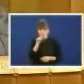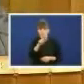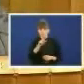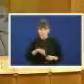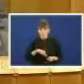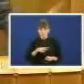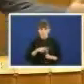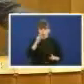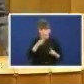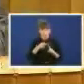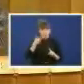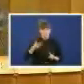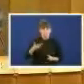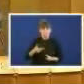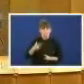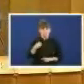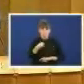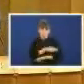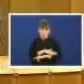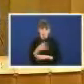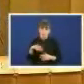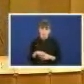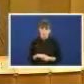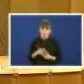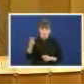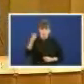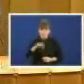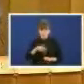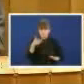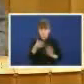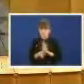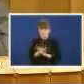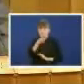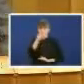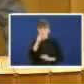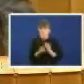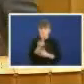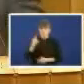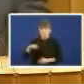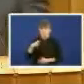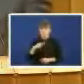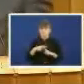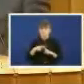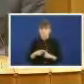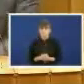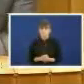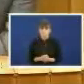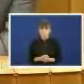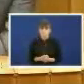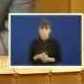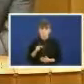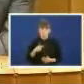goberno e porque así o explicitou hoxe pola mañán o presidente da xunta pido o señor Feijó